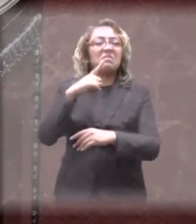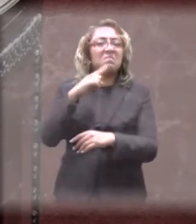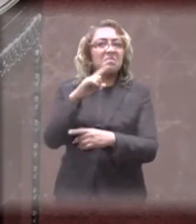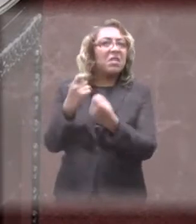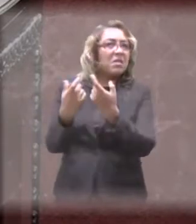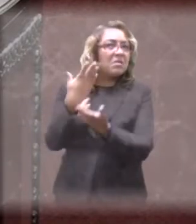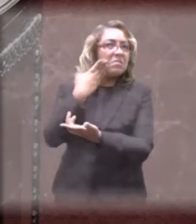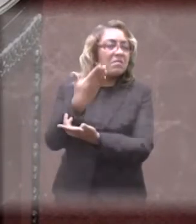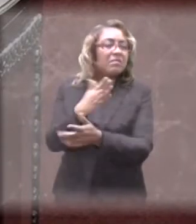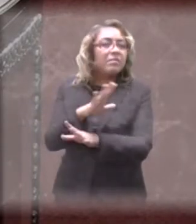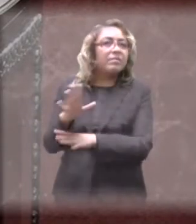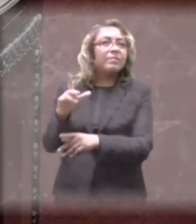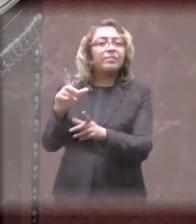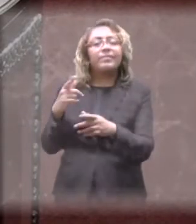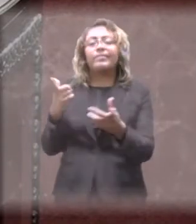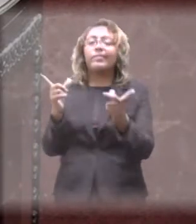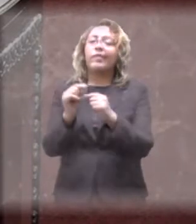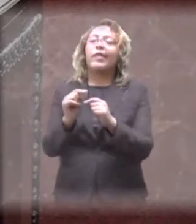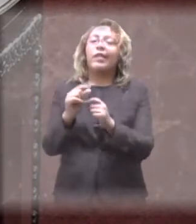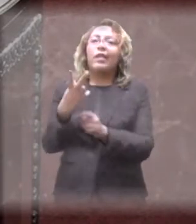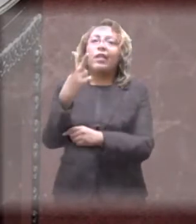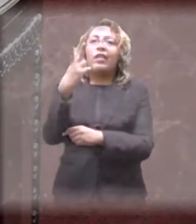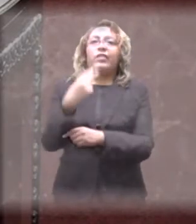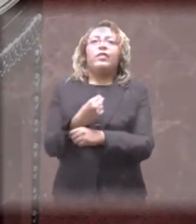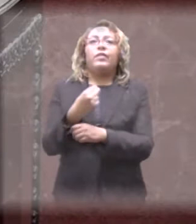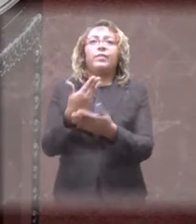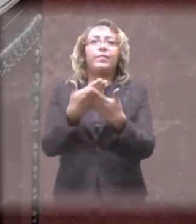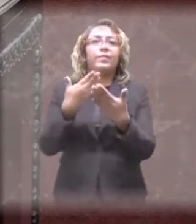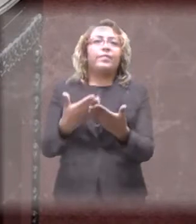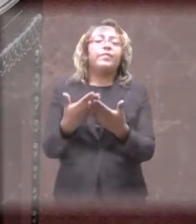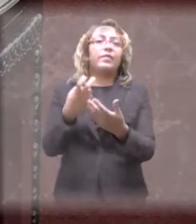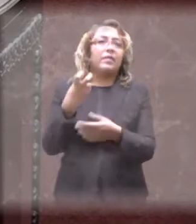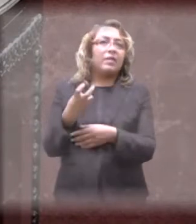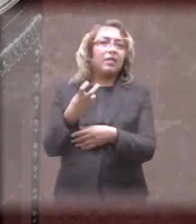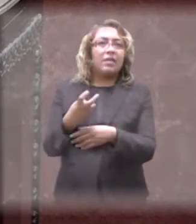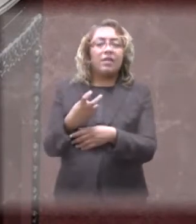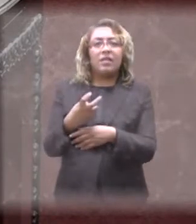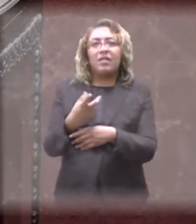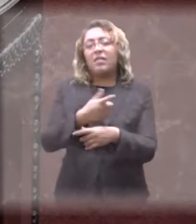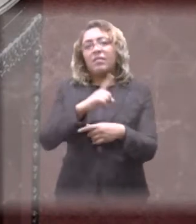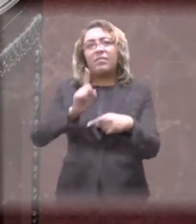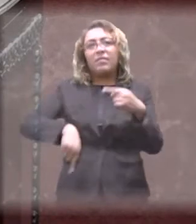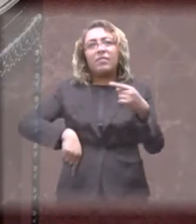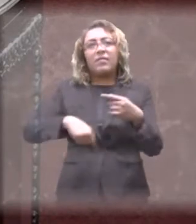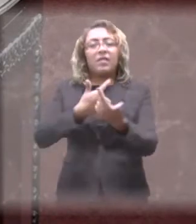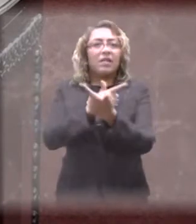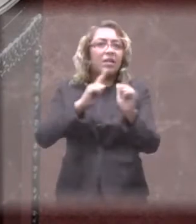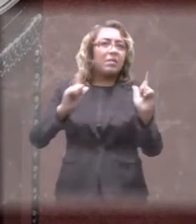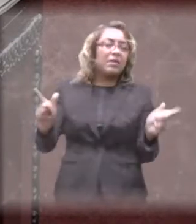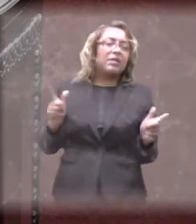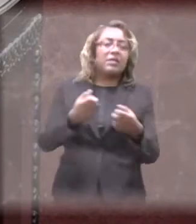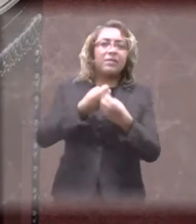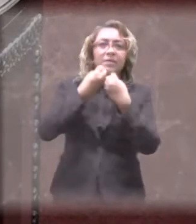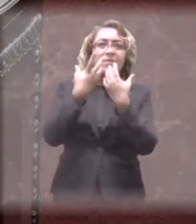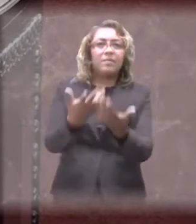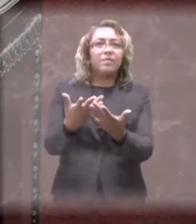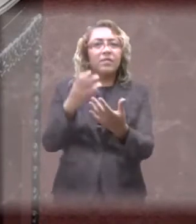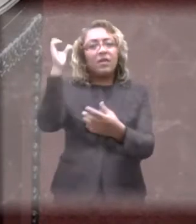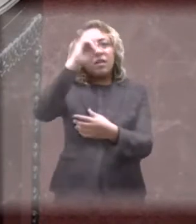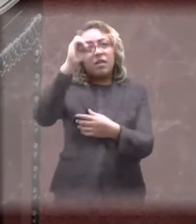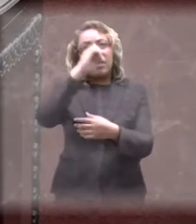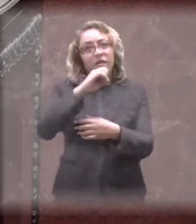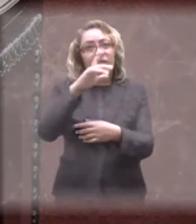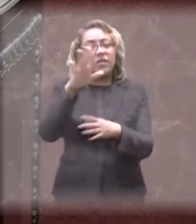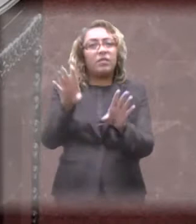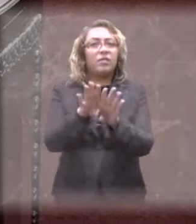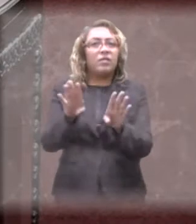resumen, la negativa de esta legislatura es una negativa al progreso, a la democracia y a la libertad de expresión de ideas. Es un respaldo a